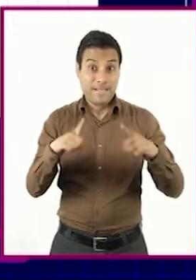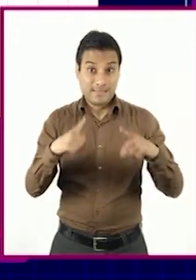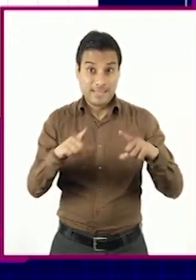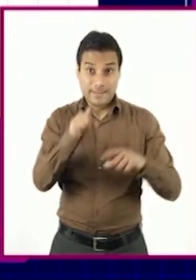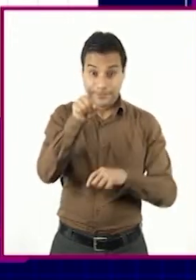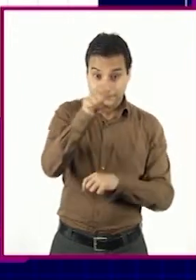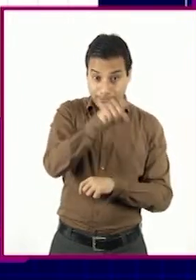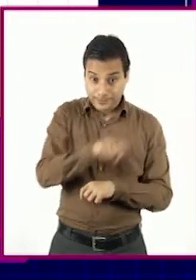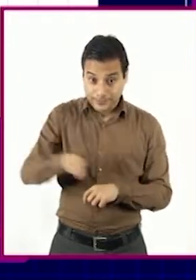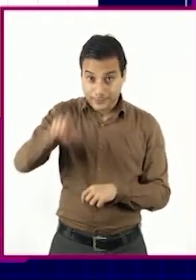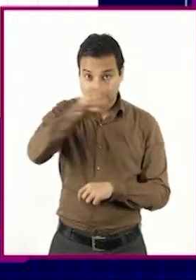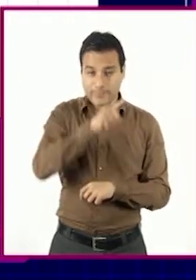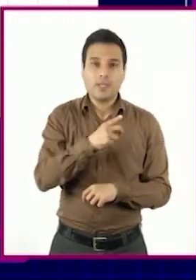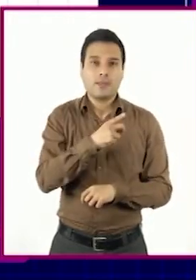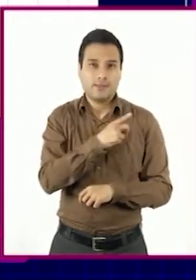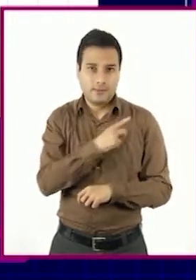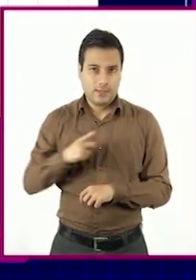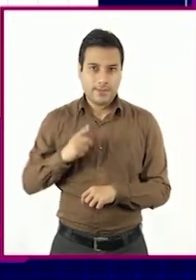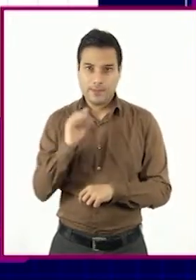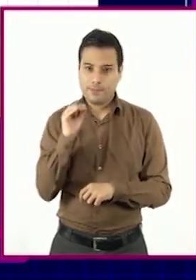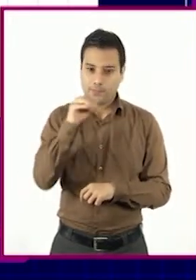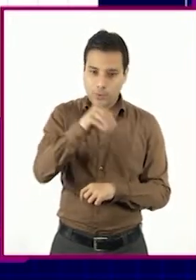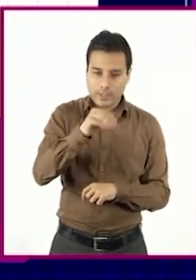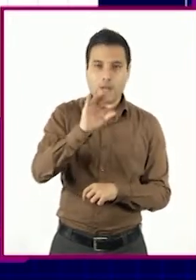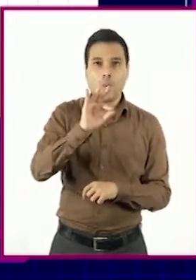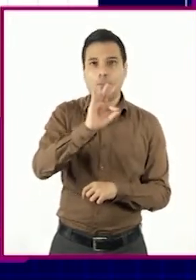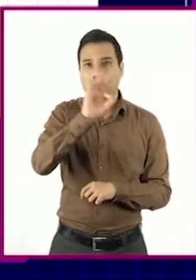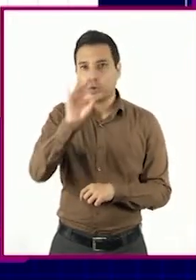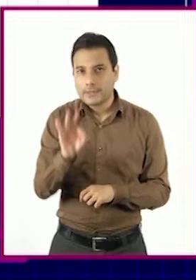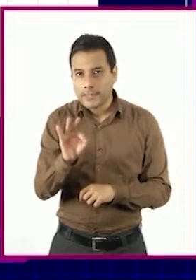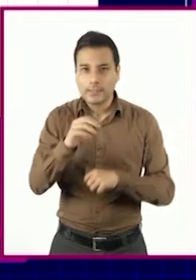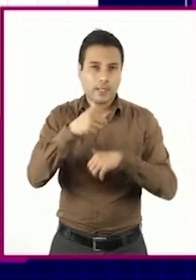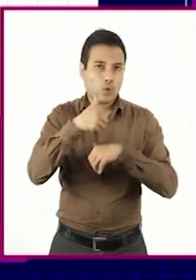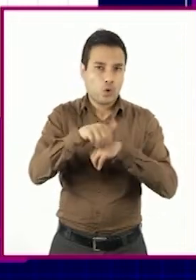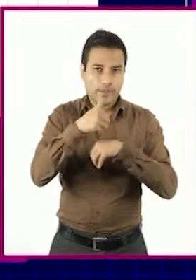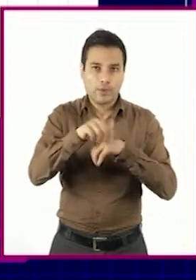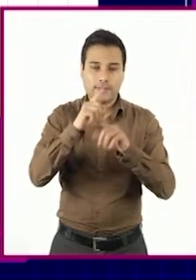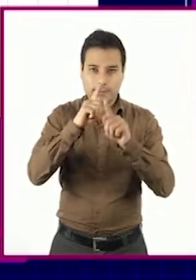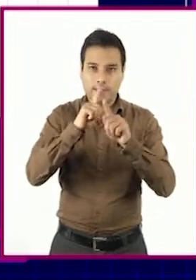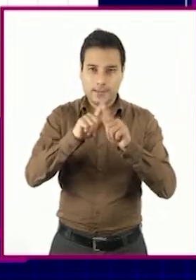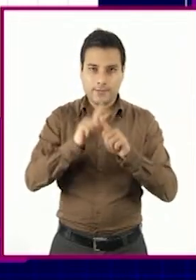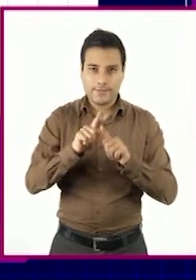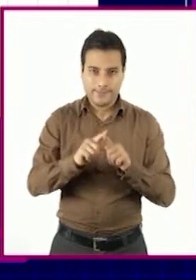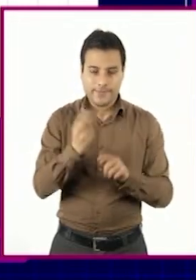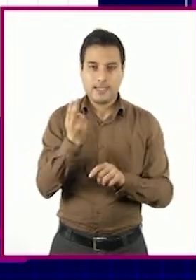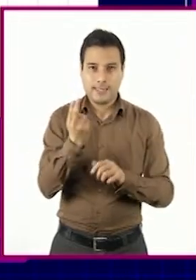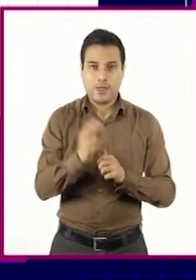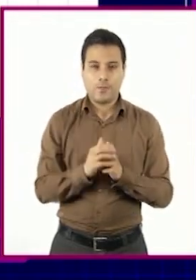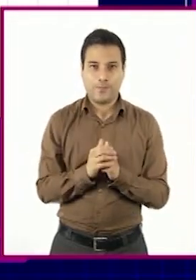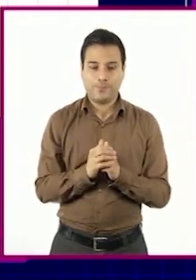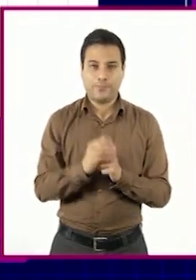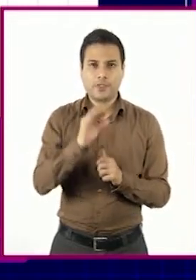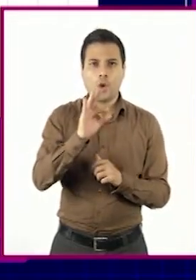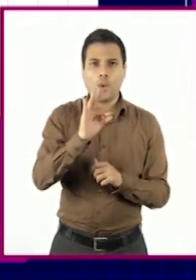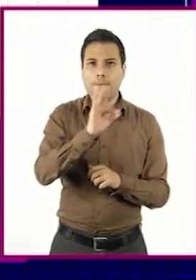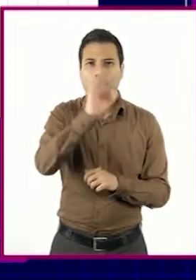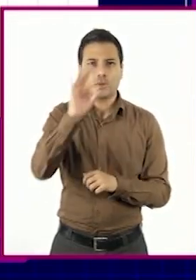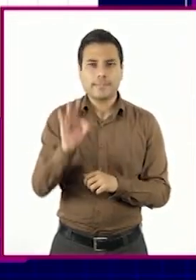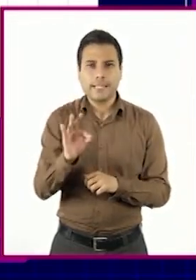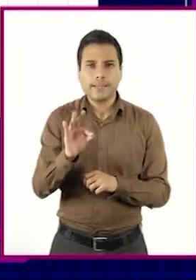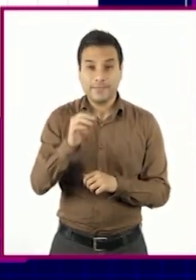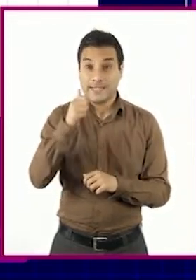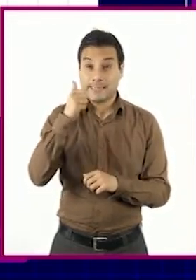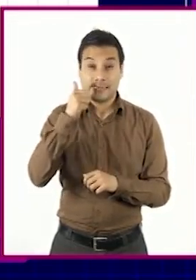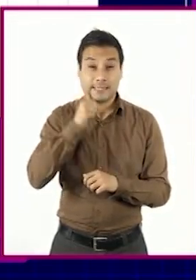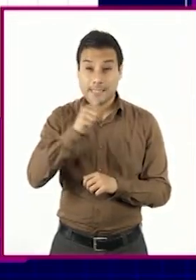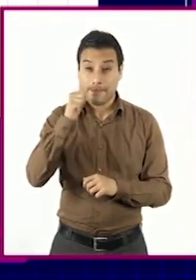fracción, porcentaje o proporción que le corresponde a cada categoría. El porcentaje siempre tiene